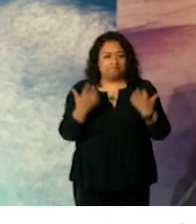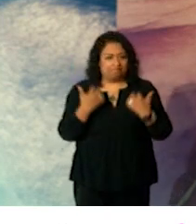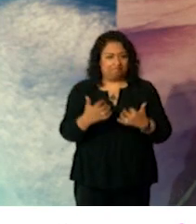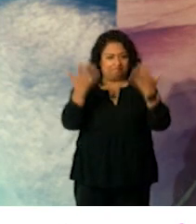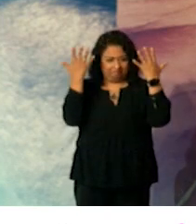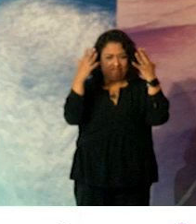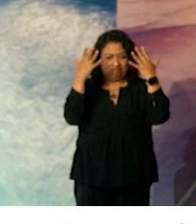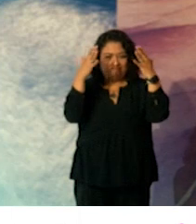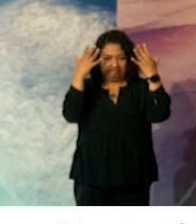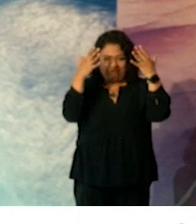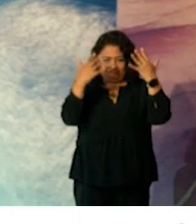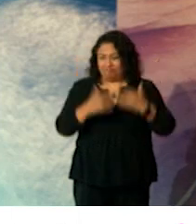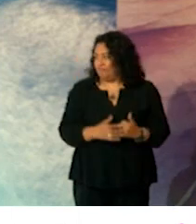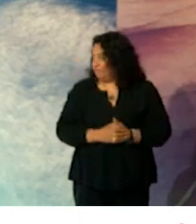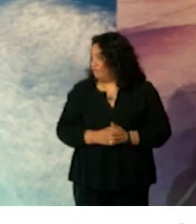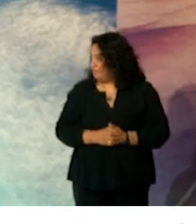Muy bien, Iyane.